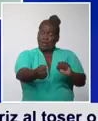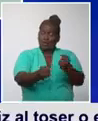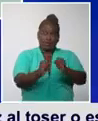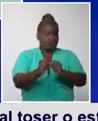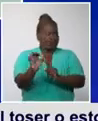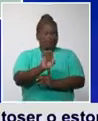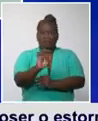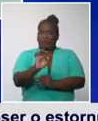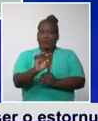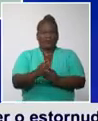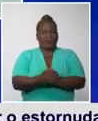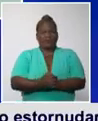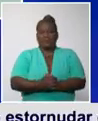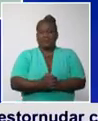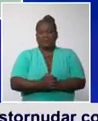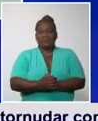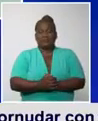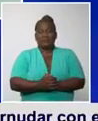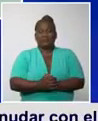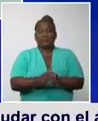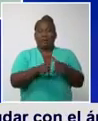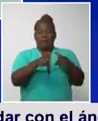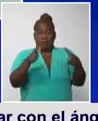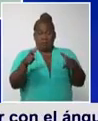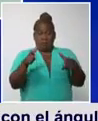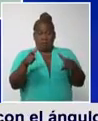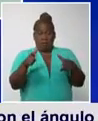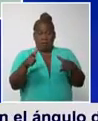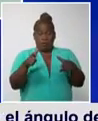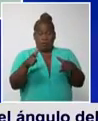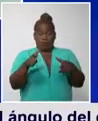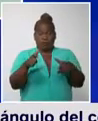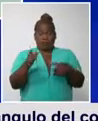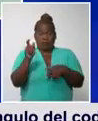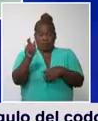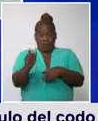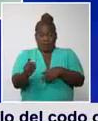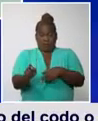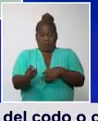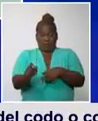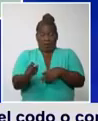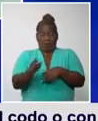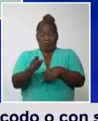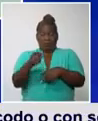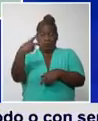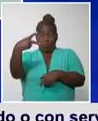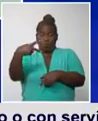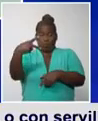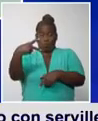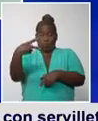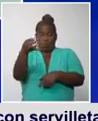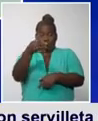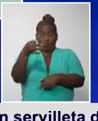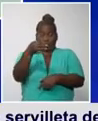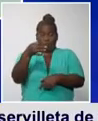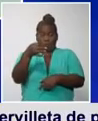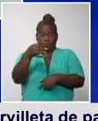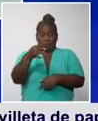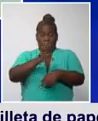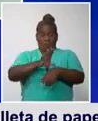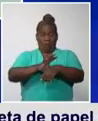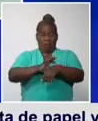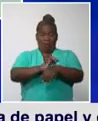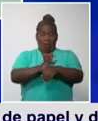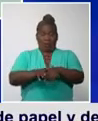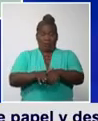El mayor número de casos autóctonos ayer en los dos municipios que han tenido una transmisión